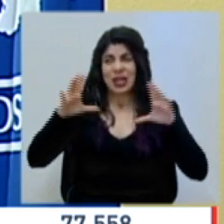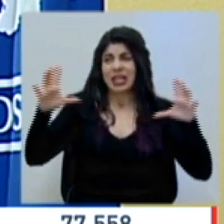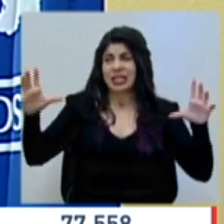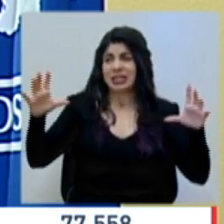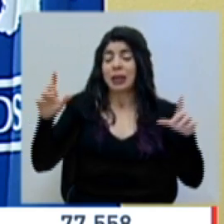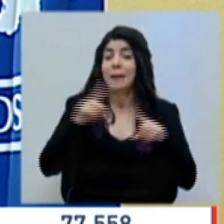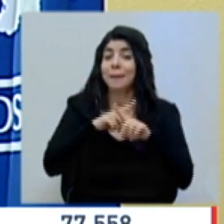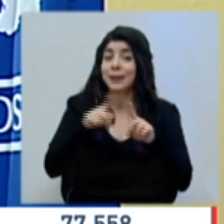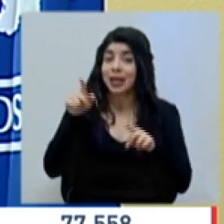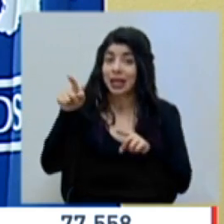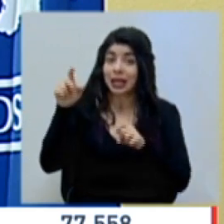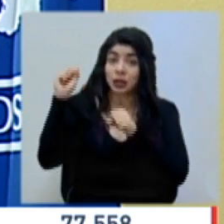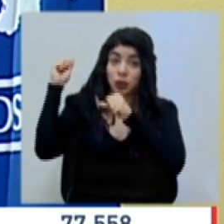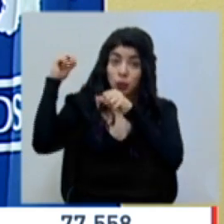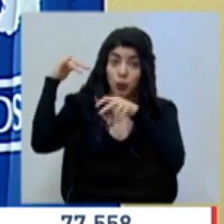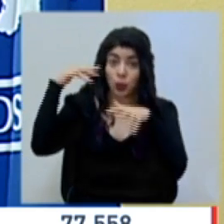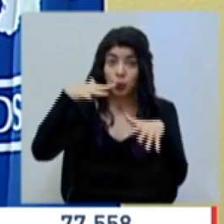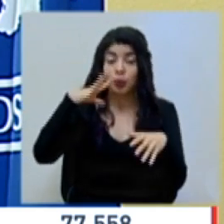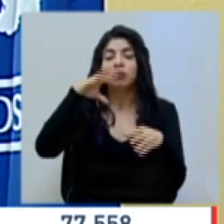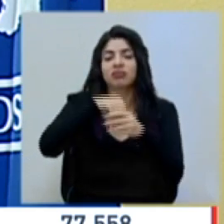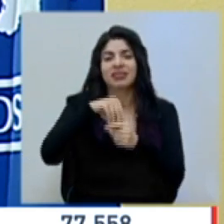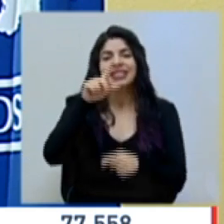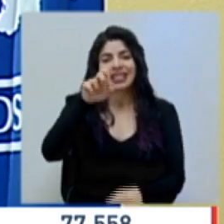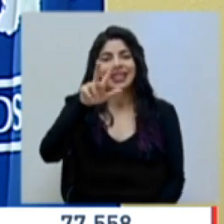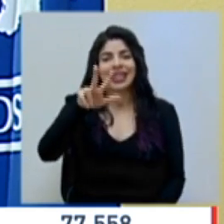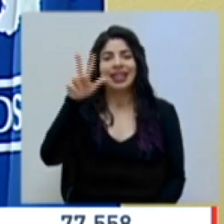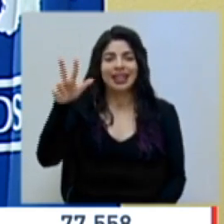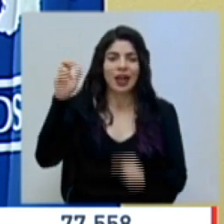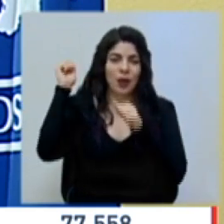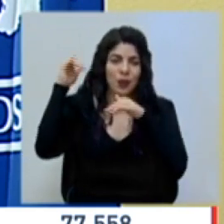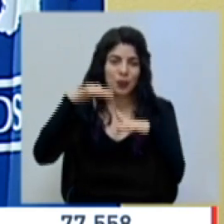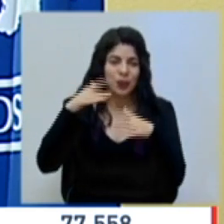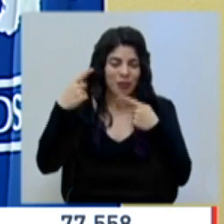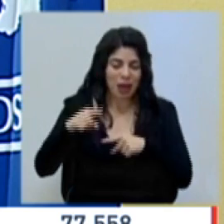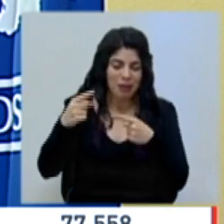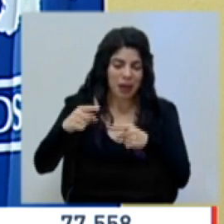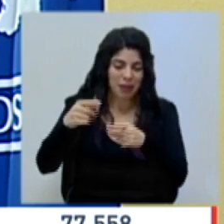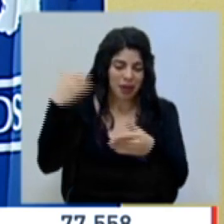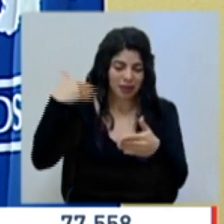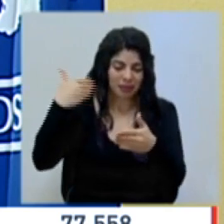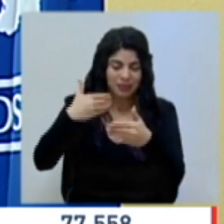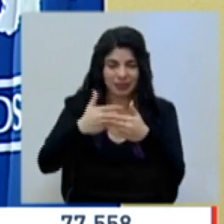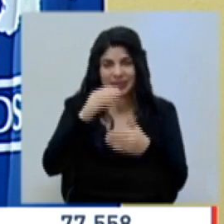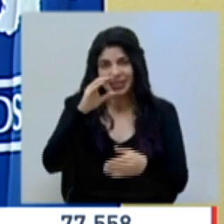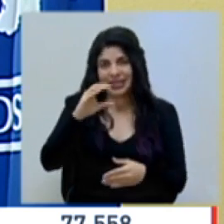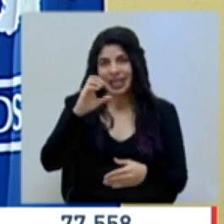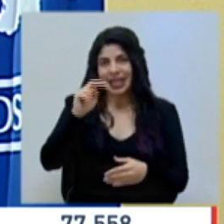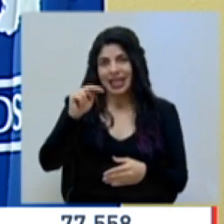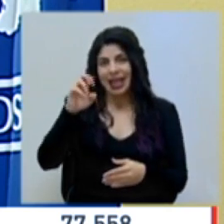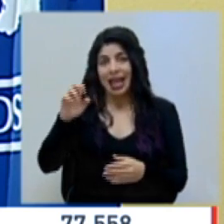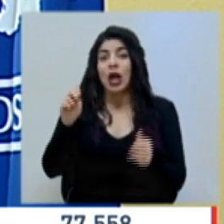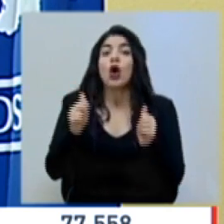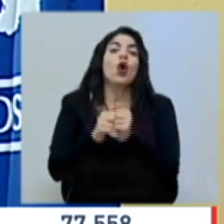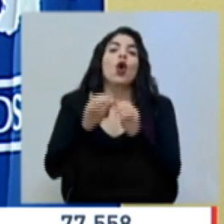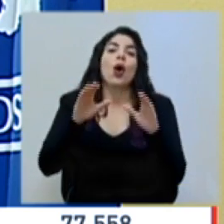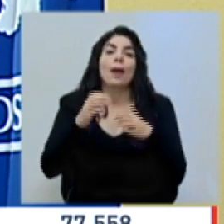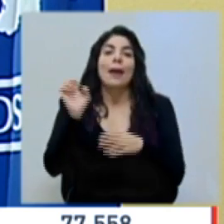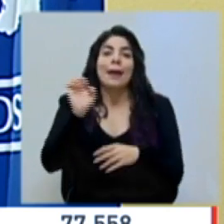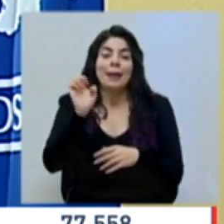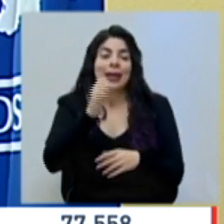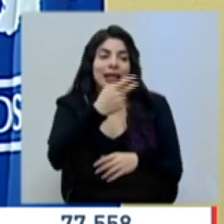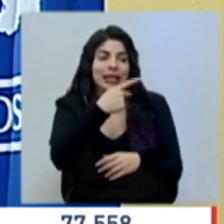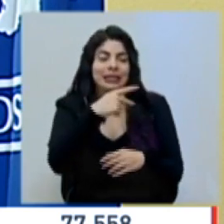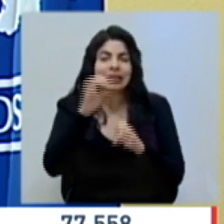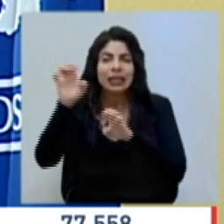este deslizamiento forma parte de los 133 deslizamientos que la CNE está junto con los comités de emergencia en